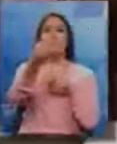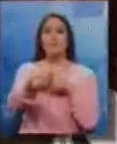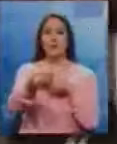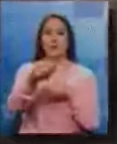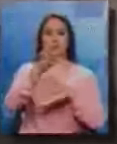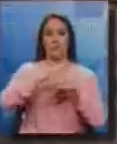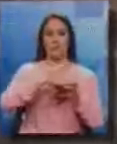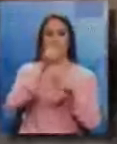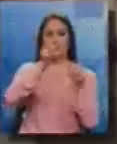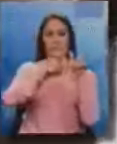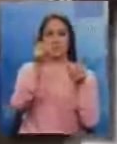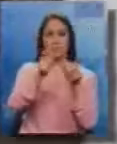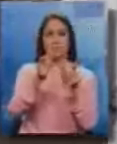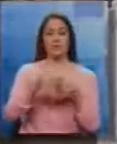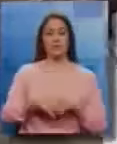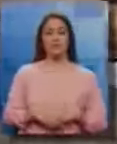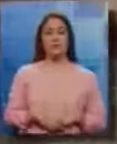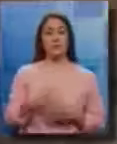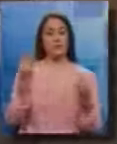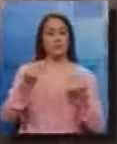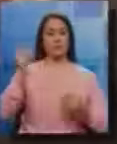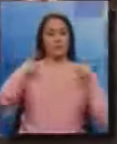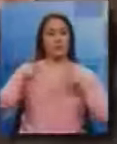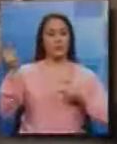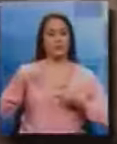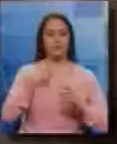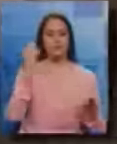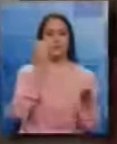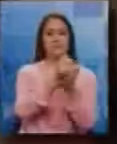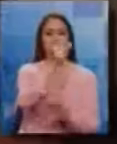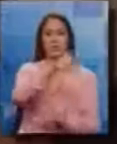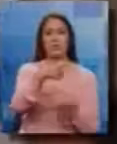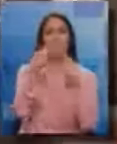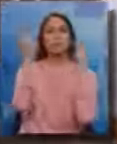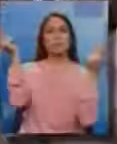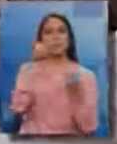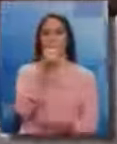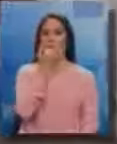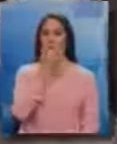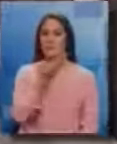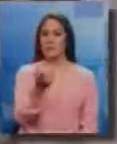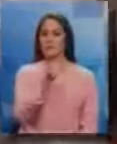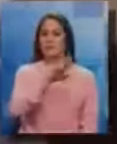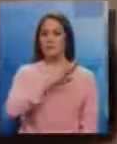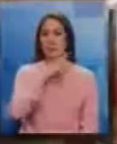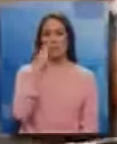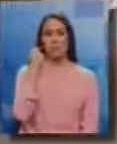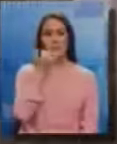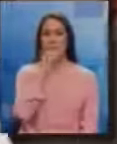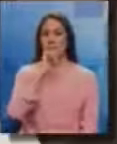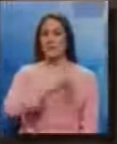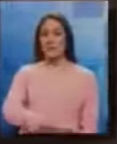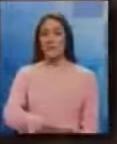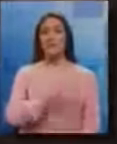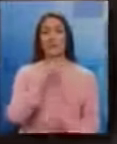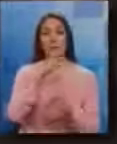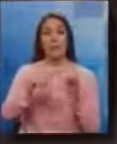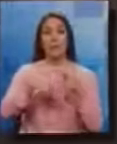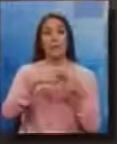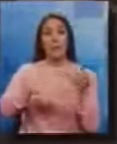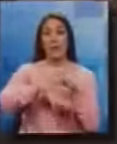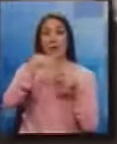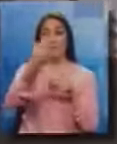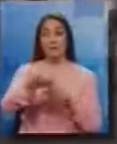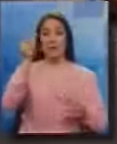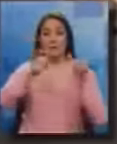de contravenciones de Pichincha, la mayoría para criticar las palabras vertidas por Ricaurte en este video. A su salida golpearon